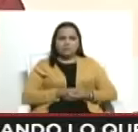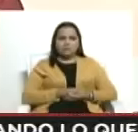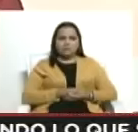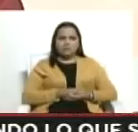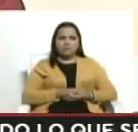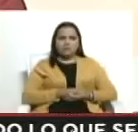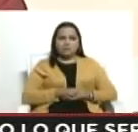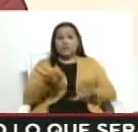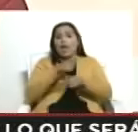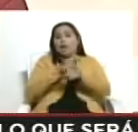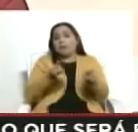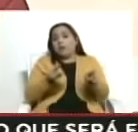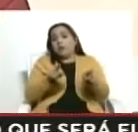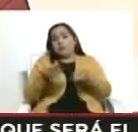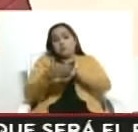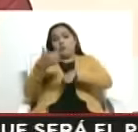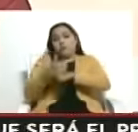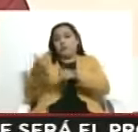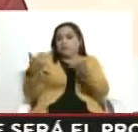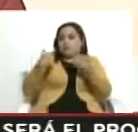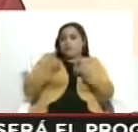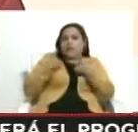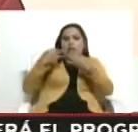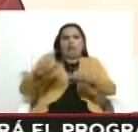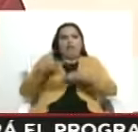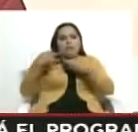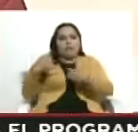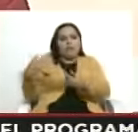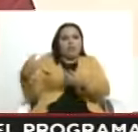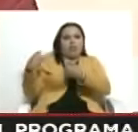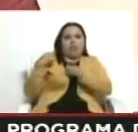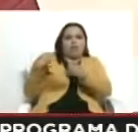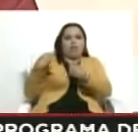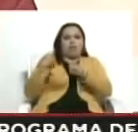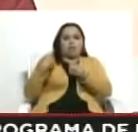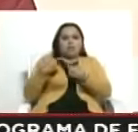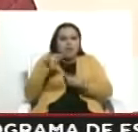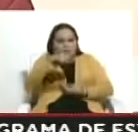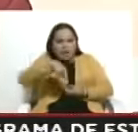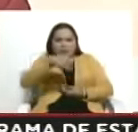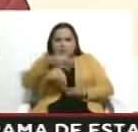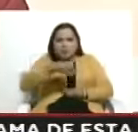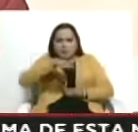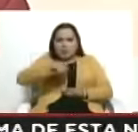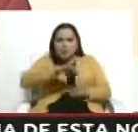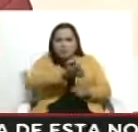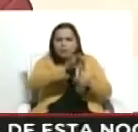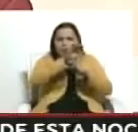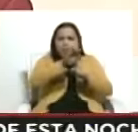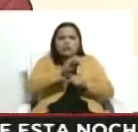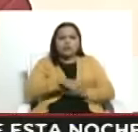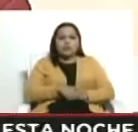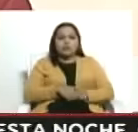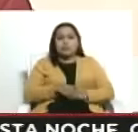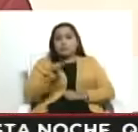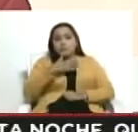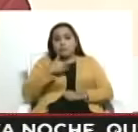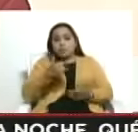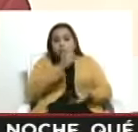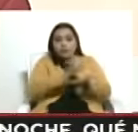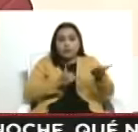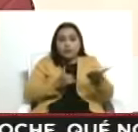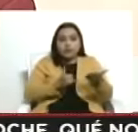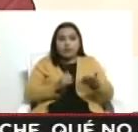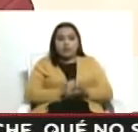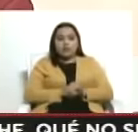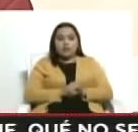Prefieren echarnos la culpa a nosotros. Siempre han tenido el poder de la tarjeta, siempre. Que no quisieron inscribir a esta gente, eso es otra cosa. Que le estén pasando